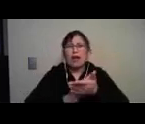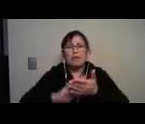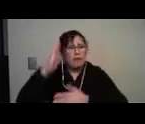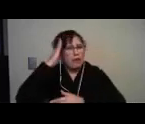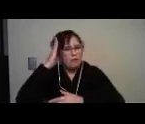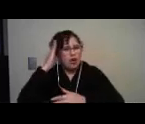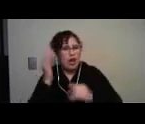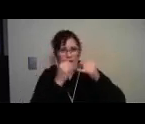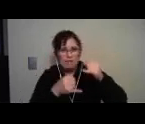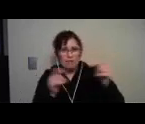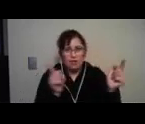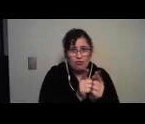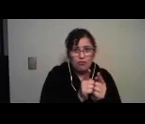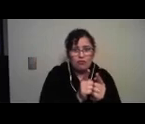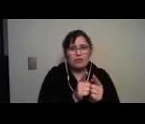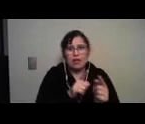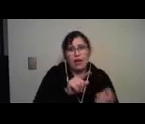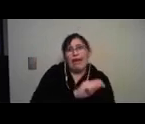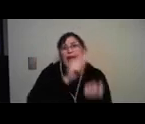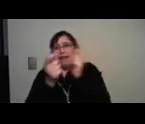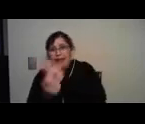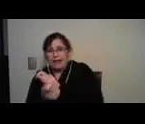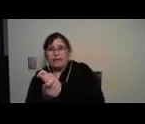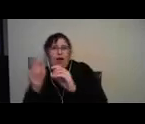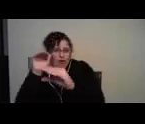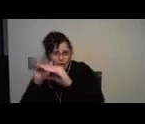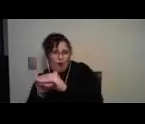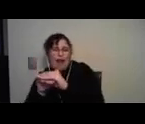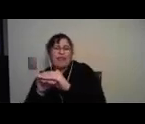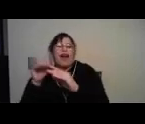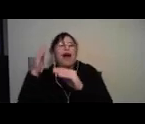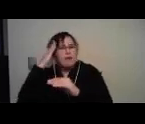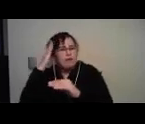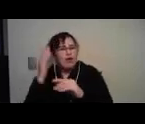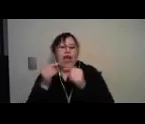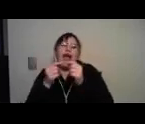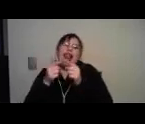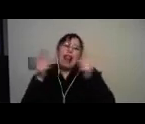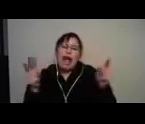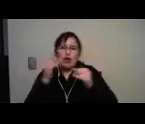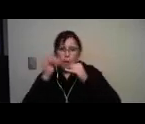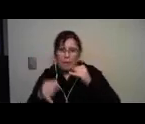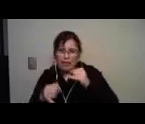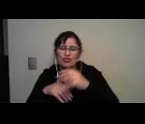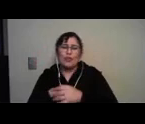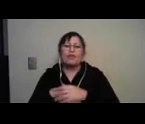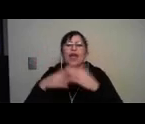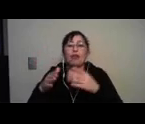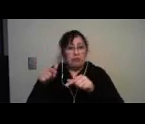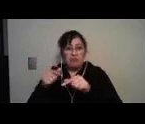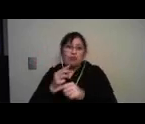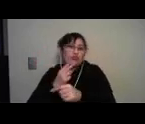corto plazo a la memoria a largo plazo, ¿cierto? Donde ya logra permanecer mucho más tiempo, hasta incluso toda la vida,